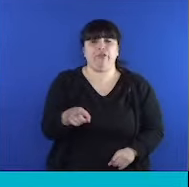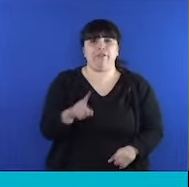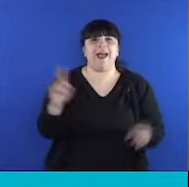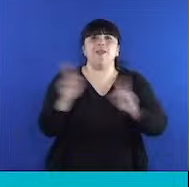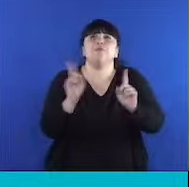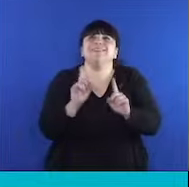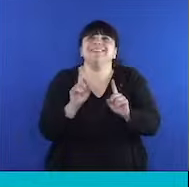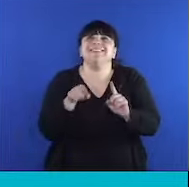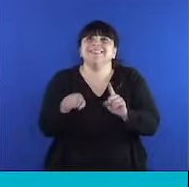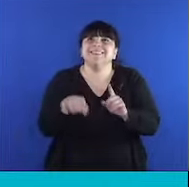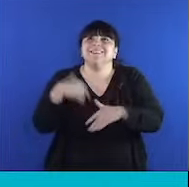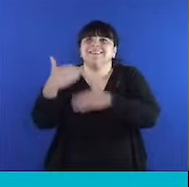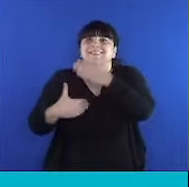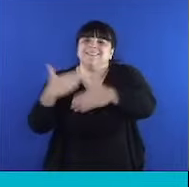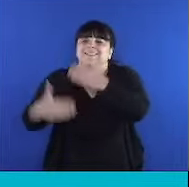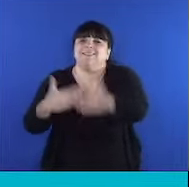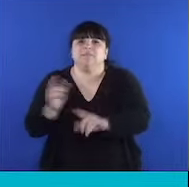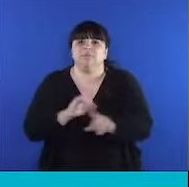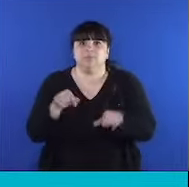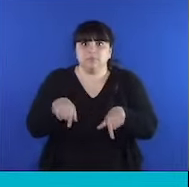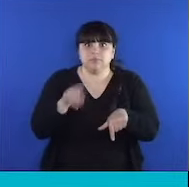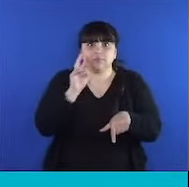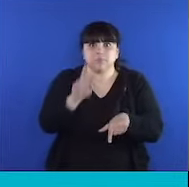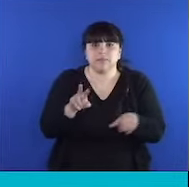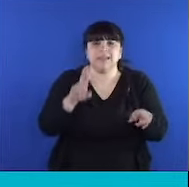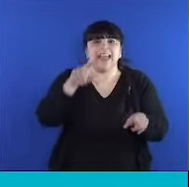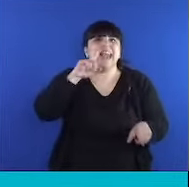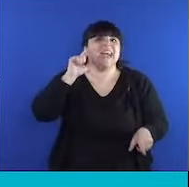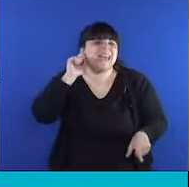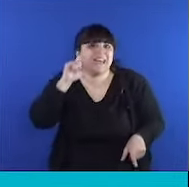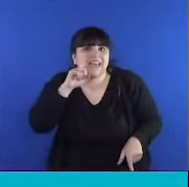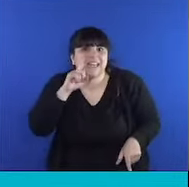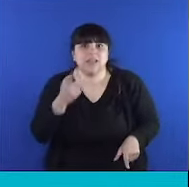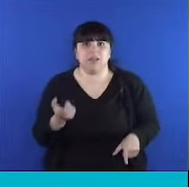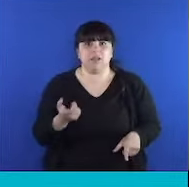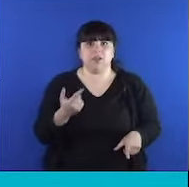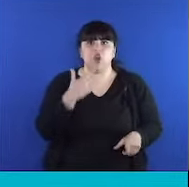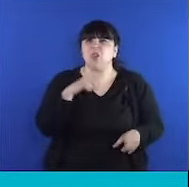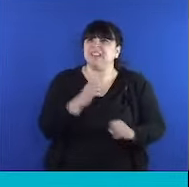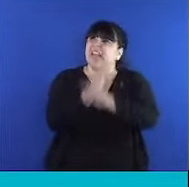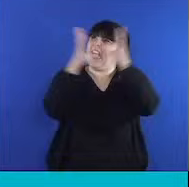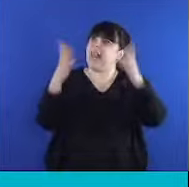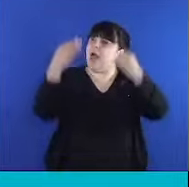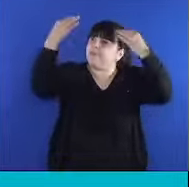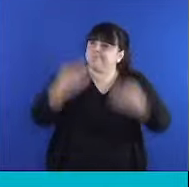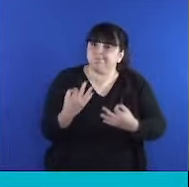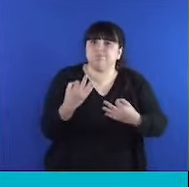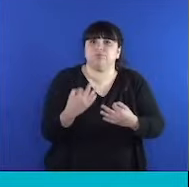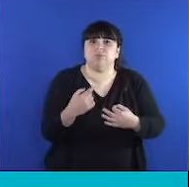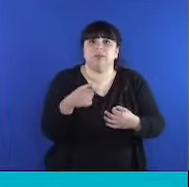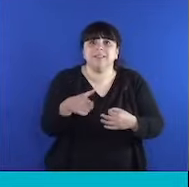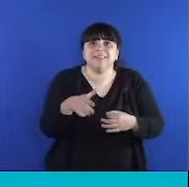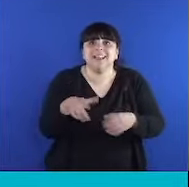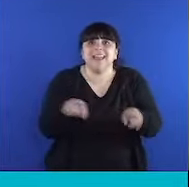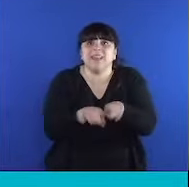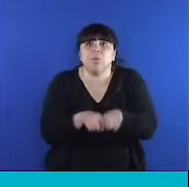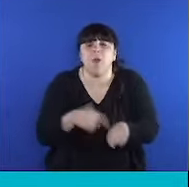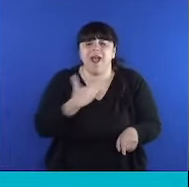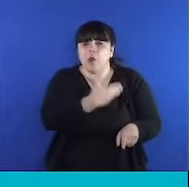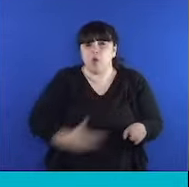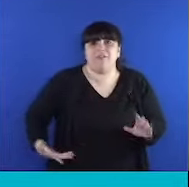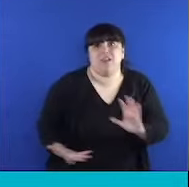desarrollo de la salud. Se ve también en este problema del RIGI, que no hay un planteo claro acá de que el problema es que es un saqueo